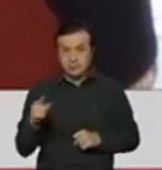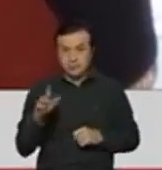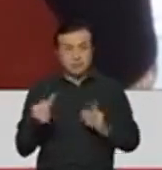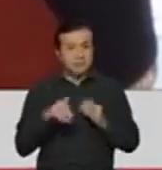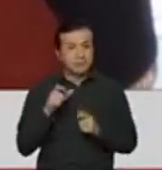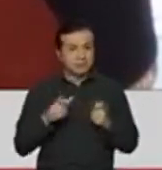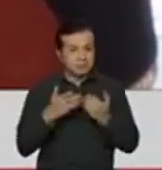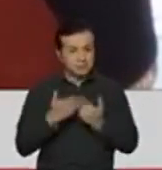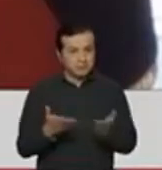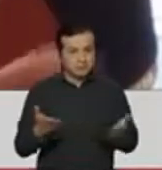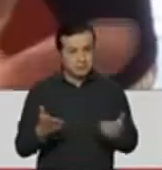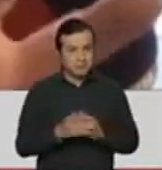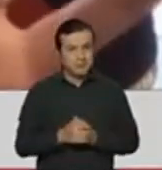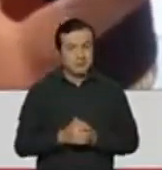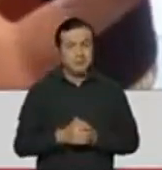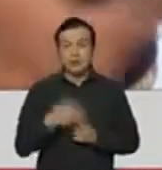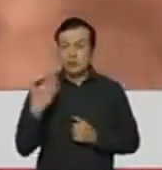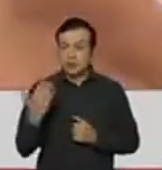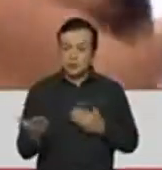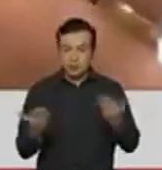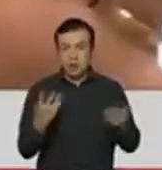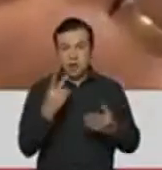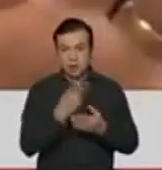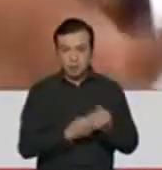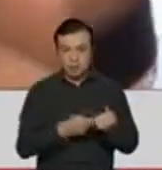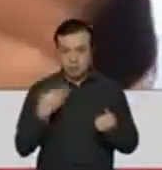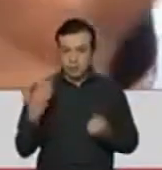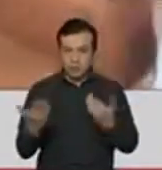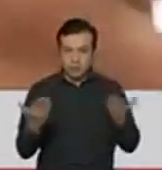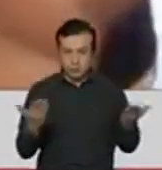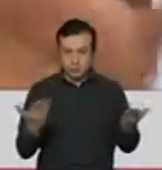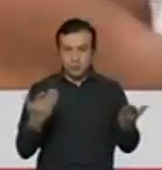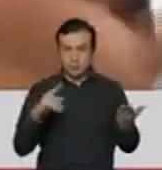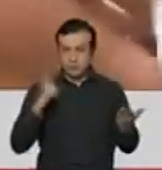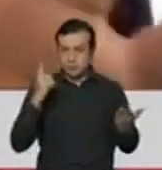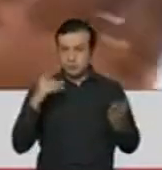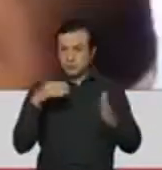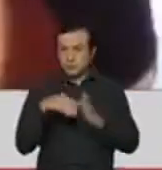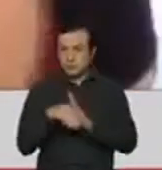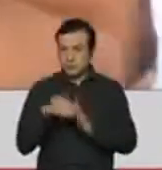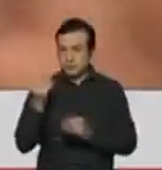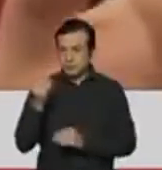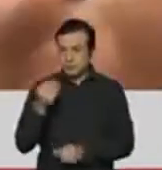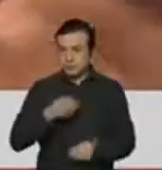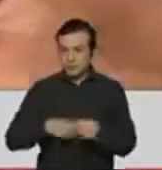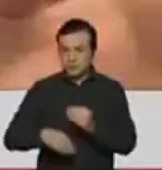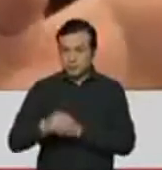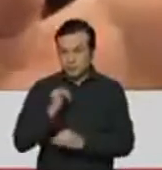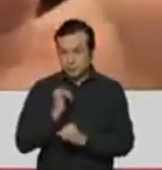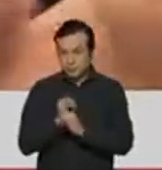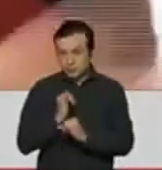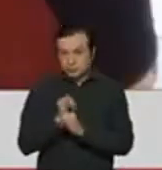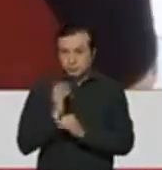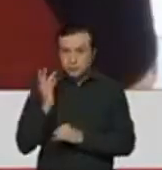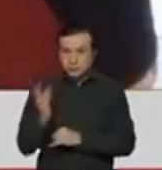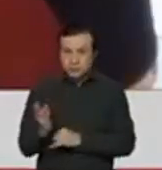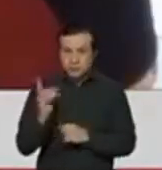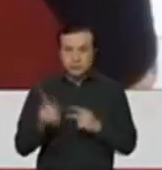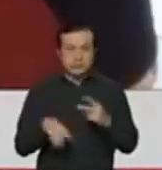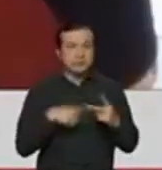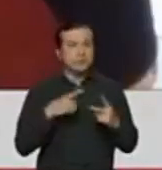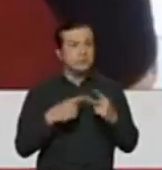afiliados. Esas son las dos cabezas del BIES, una cabeza de banca de inversión institucional como cualquier otra y